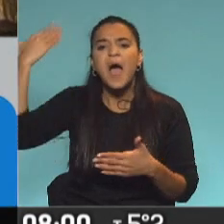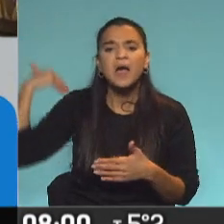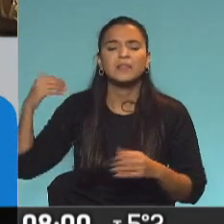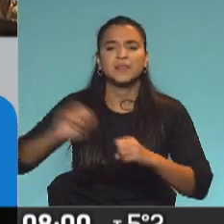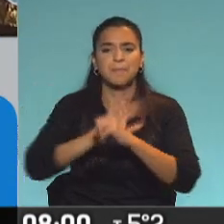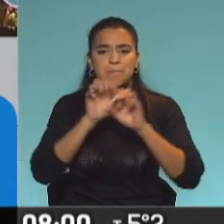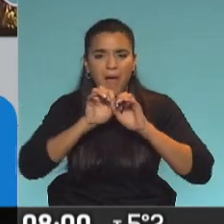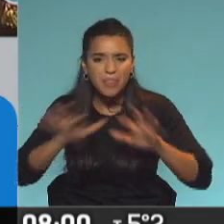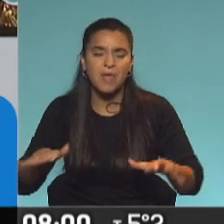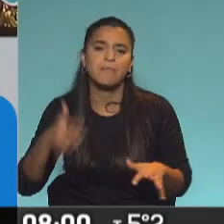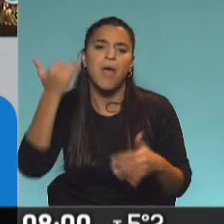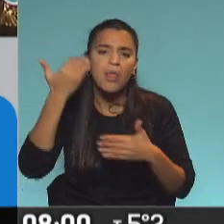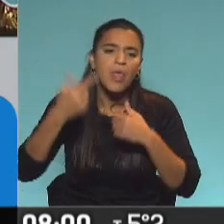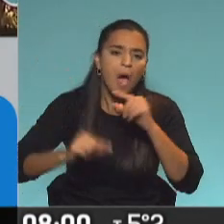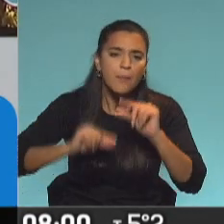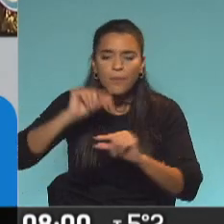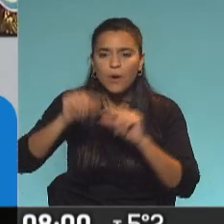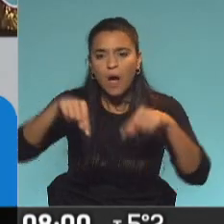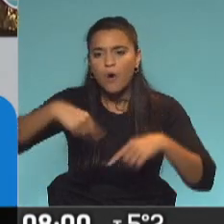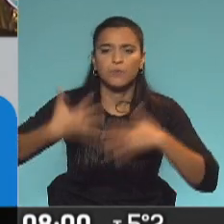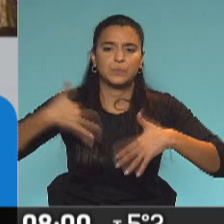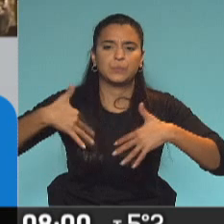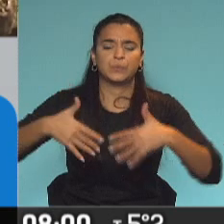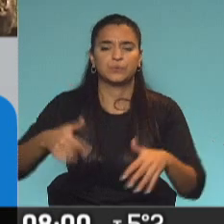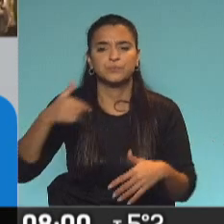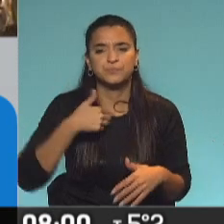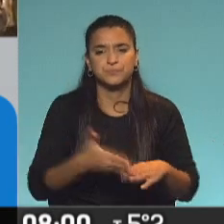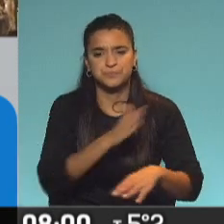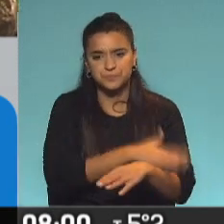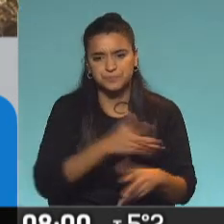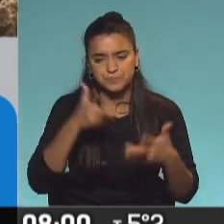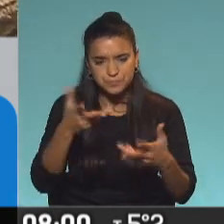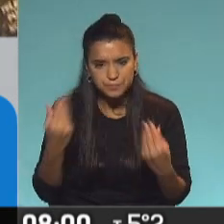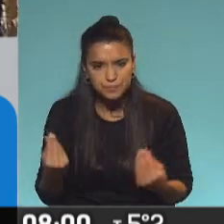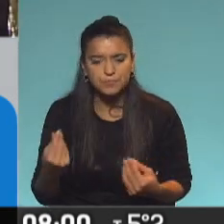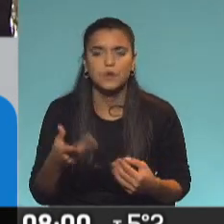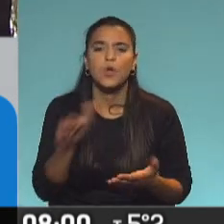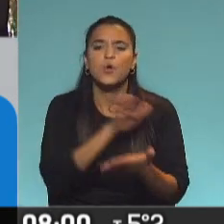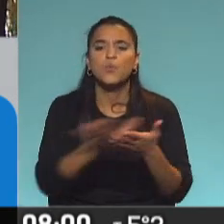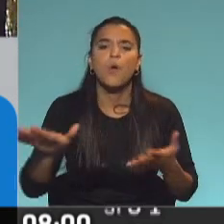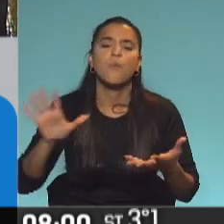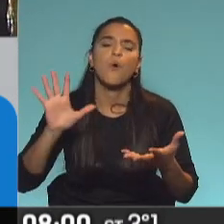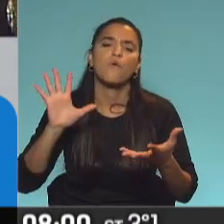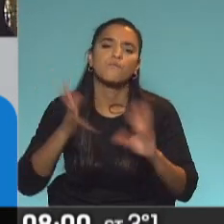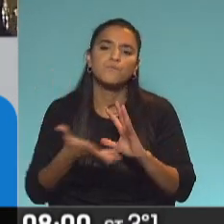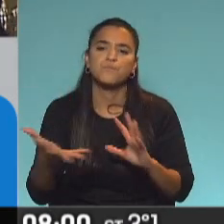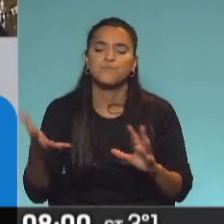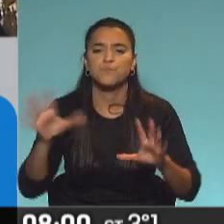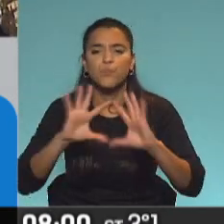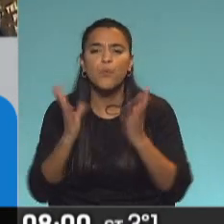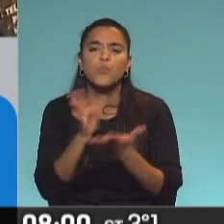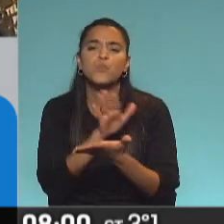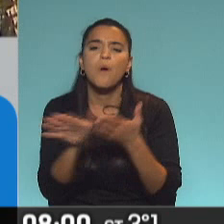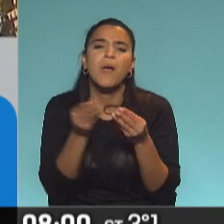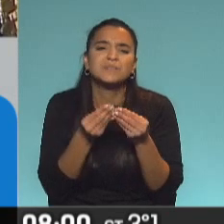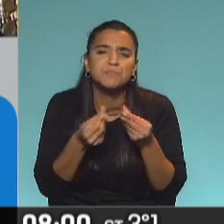pandemia ya sucedían lentamente y ahora se van a acelerar. Doctor, yo lo escuché hablar sobre todo de esto, del nuevo orden mundial en el sentido de la nueva espiritualidad, de